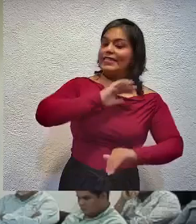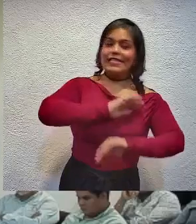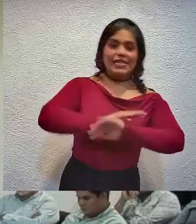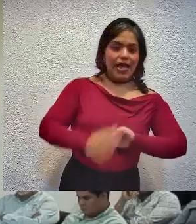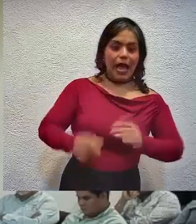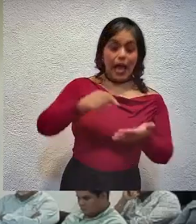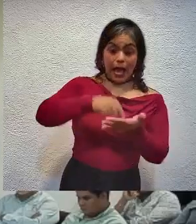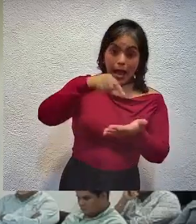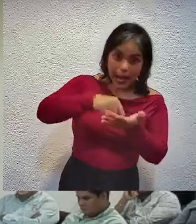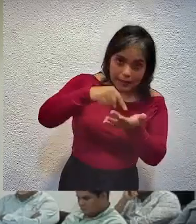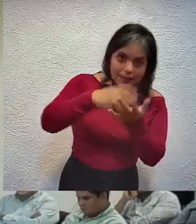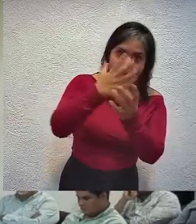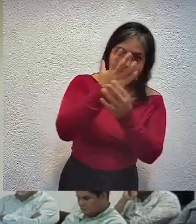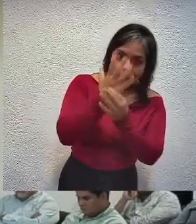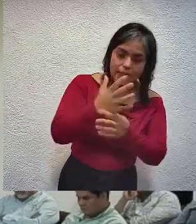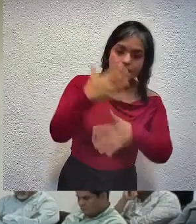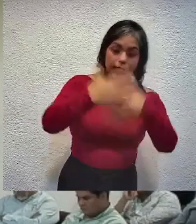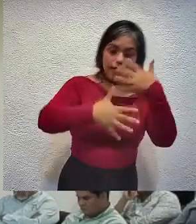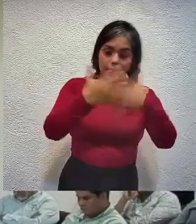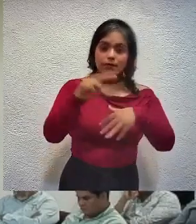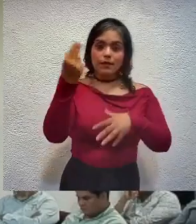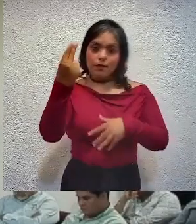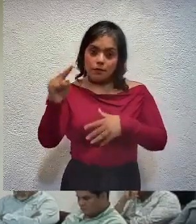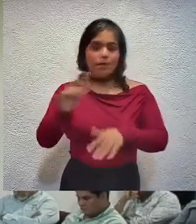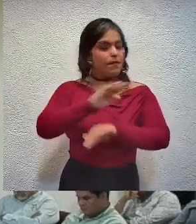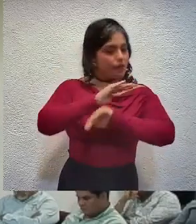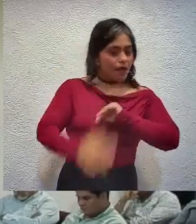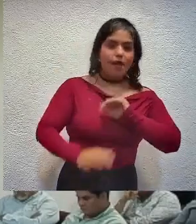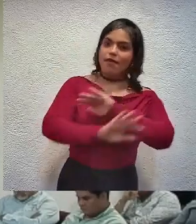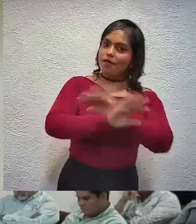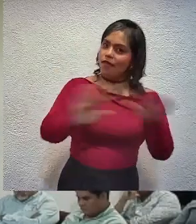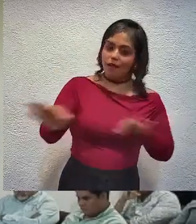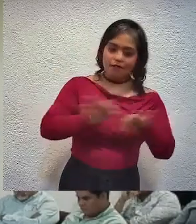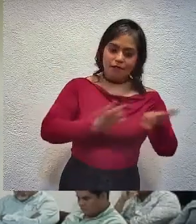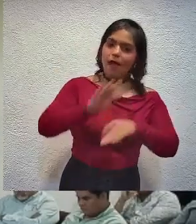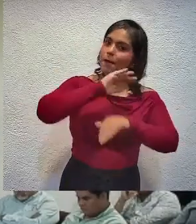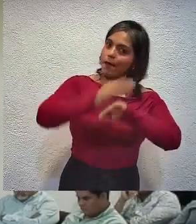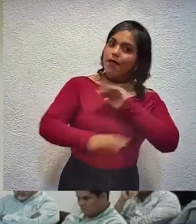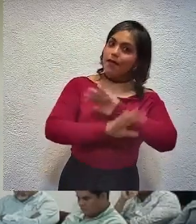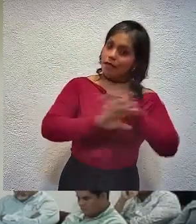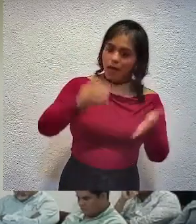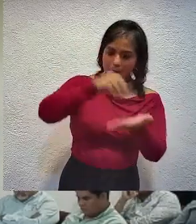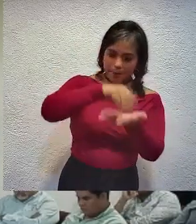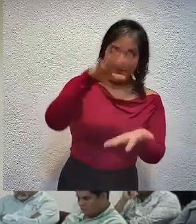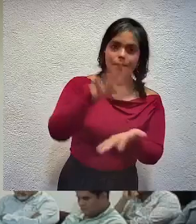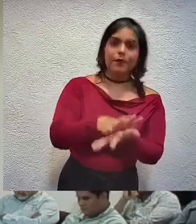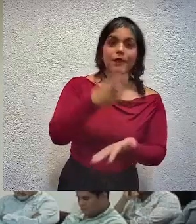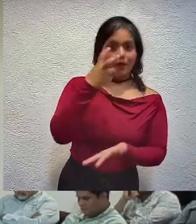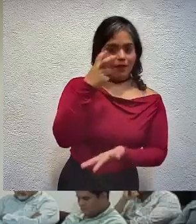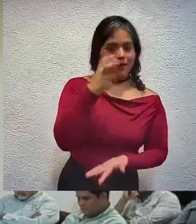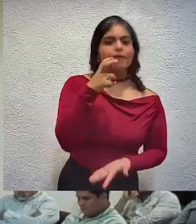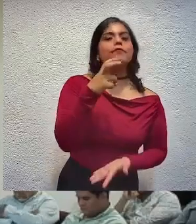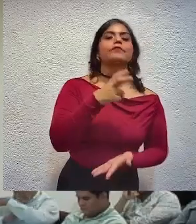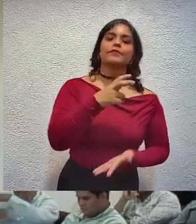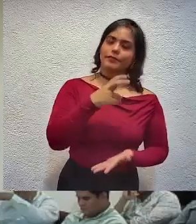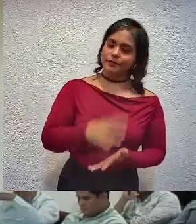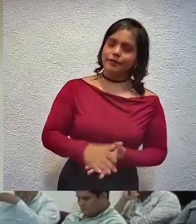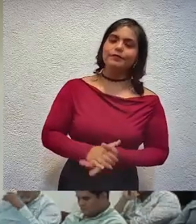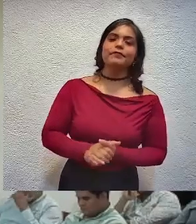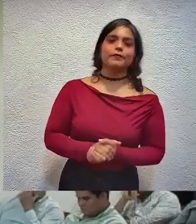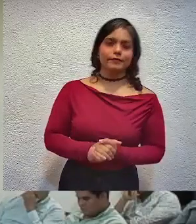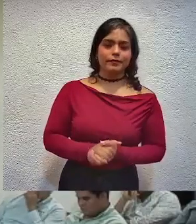de noviembre. Dichos convenios ya fueron ratificados, aprobados y elevados a la categoría de sentencia